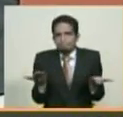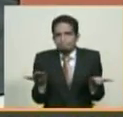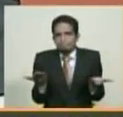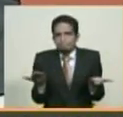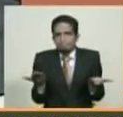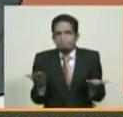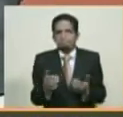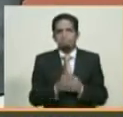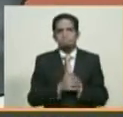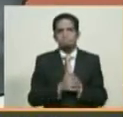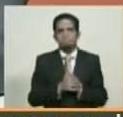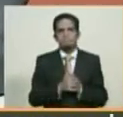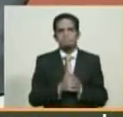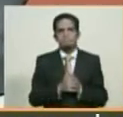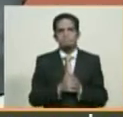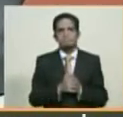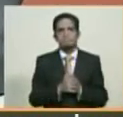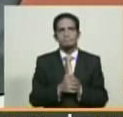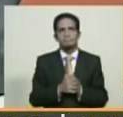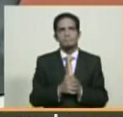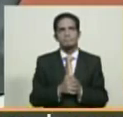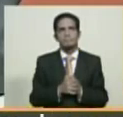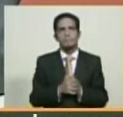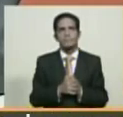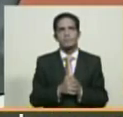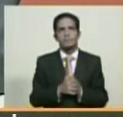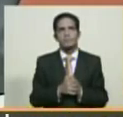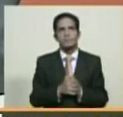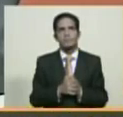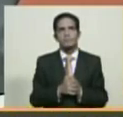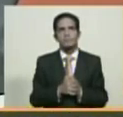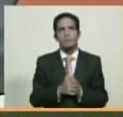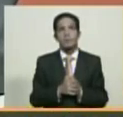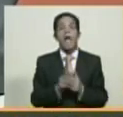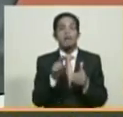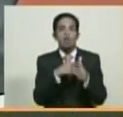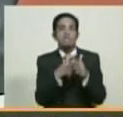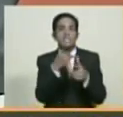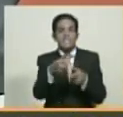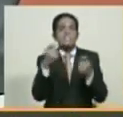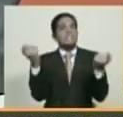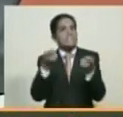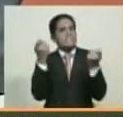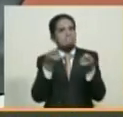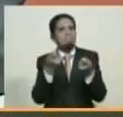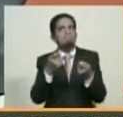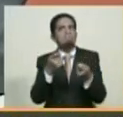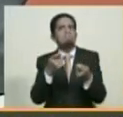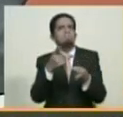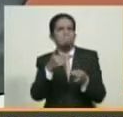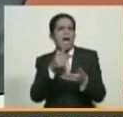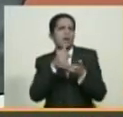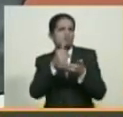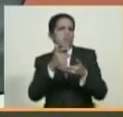capitales en los países a donde se dirigen. Es una campaña para maltratar, para agredir a las mujeres.